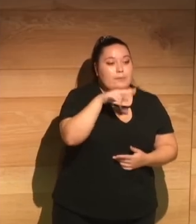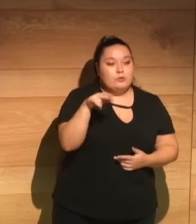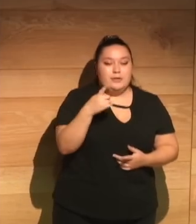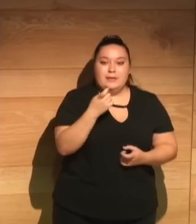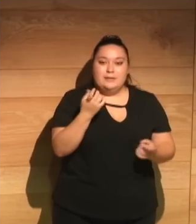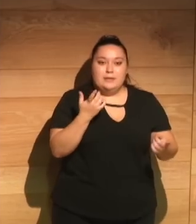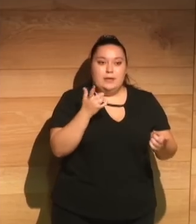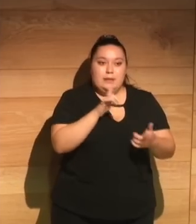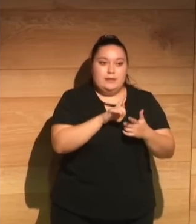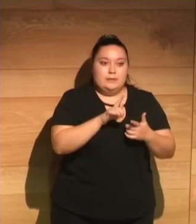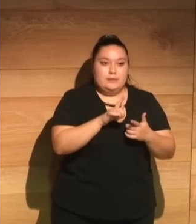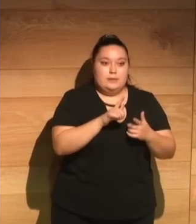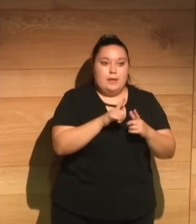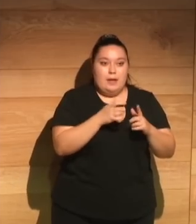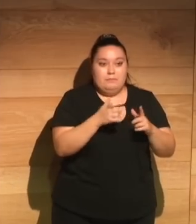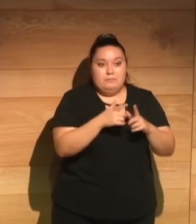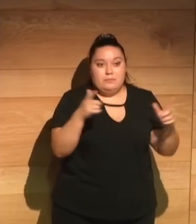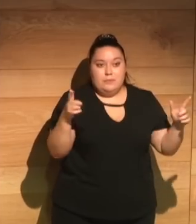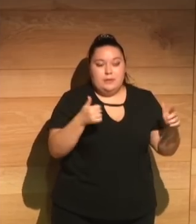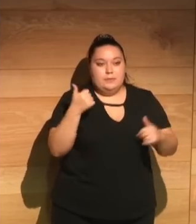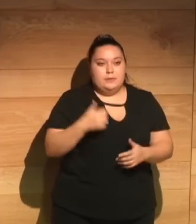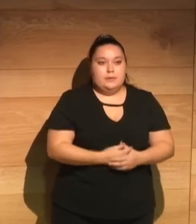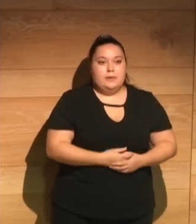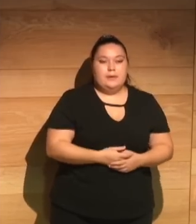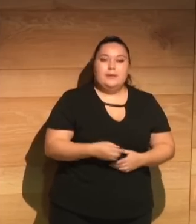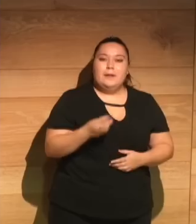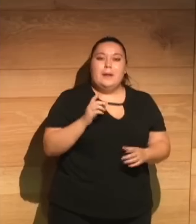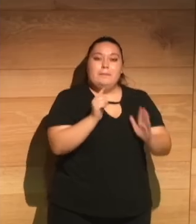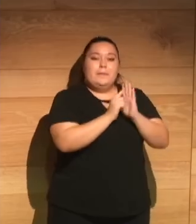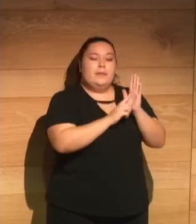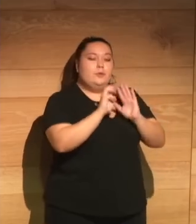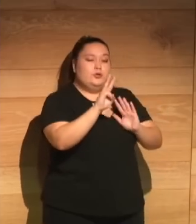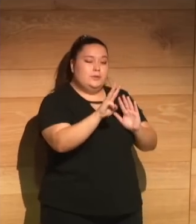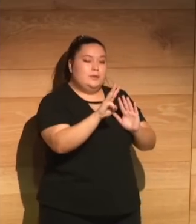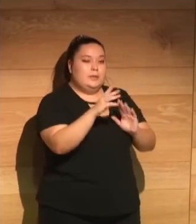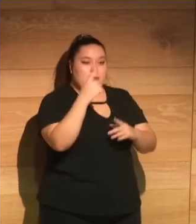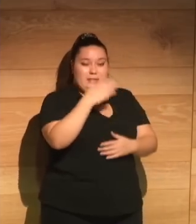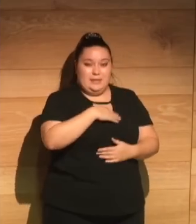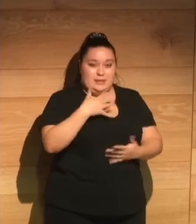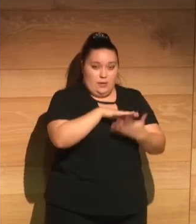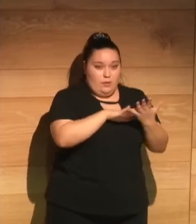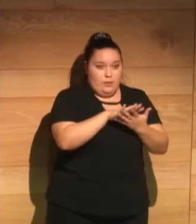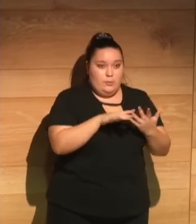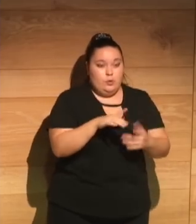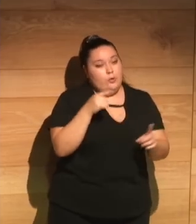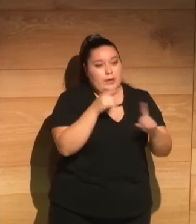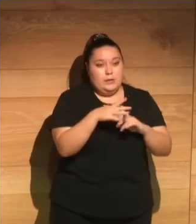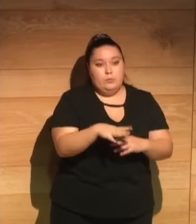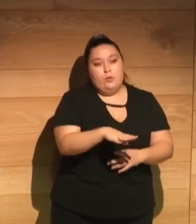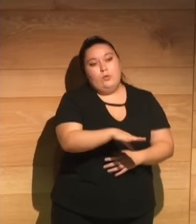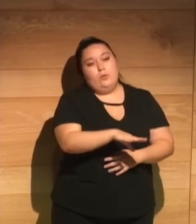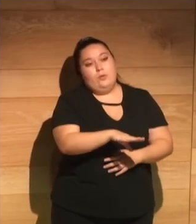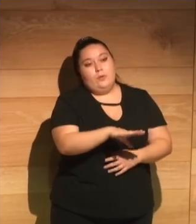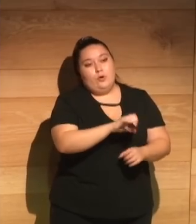muy largas. Si queréis, luego hablamos del principio fundamental, las tres principios fundamentales que definen en general la fotografía para entender cuál es